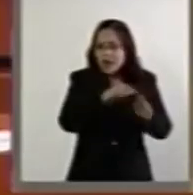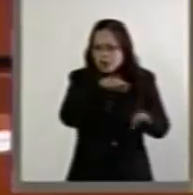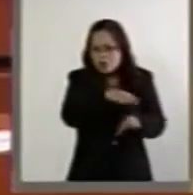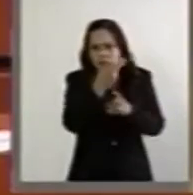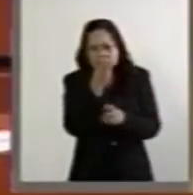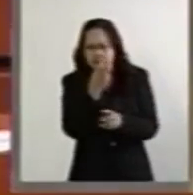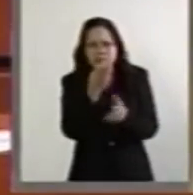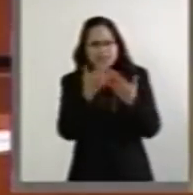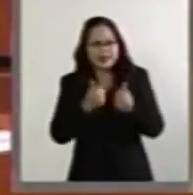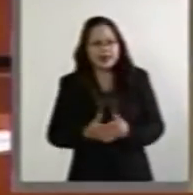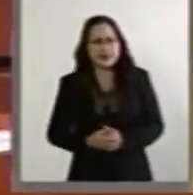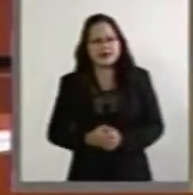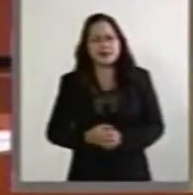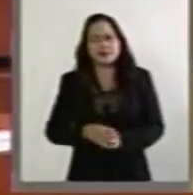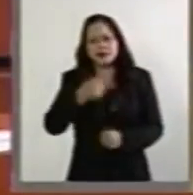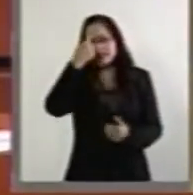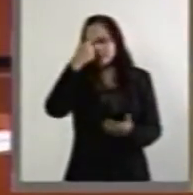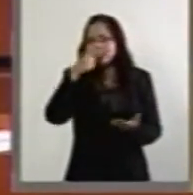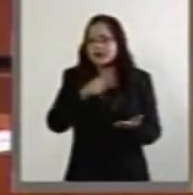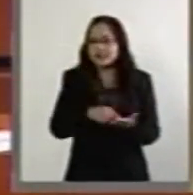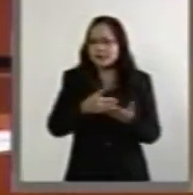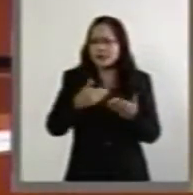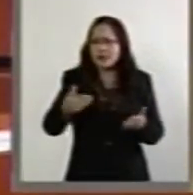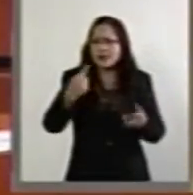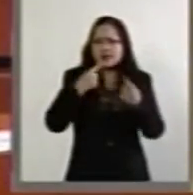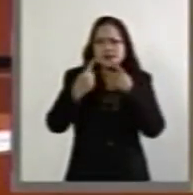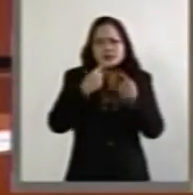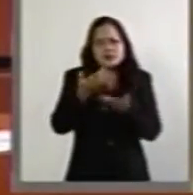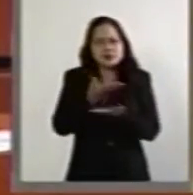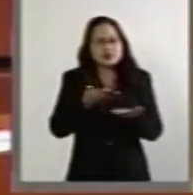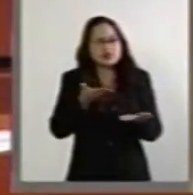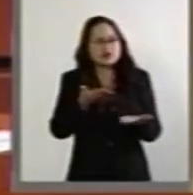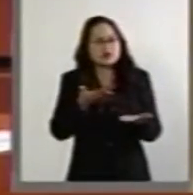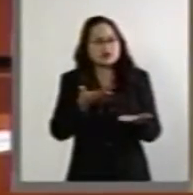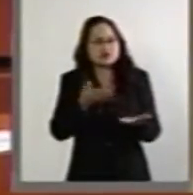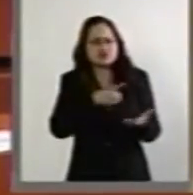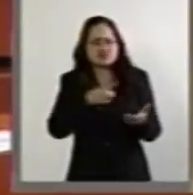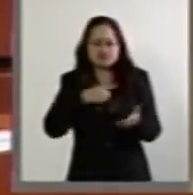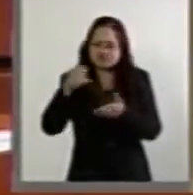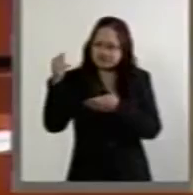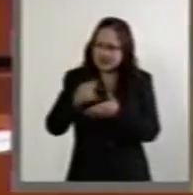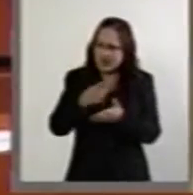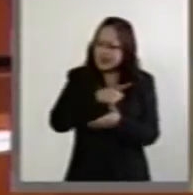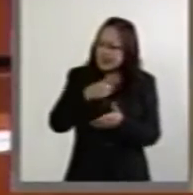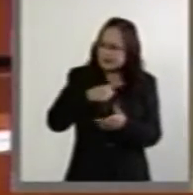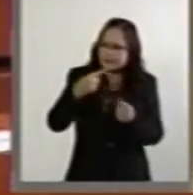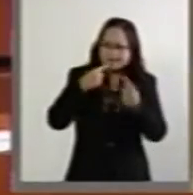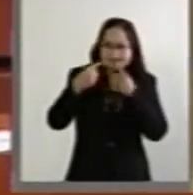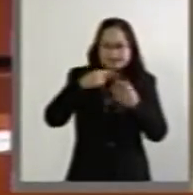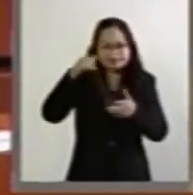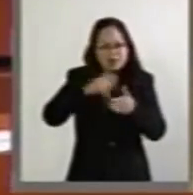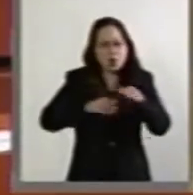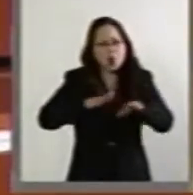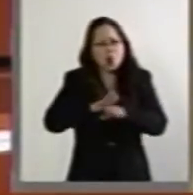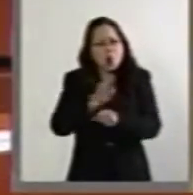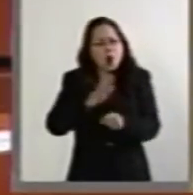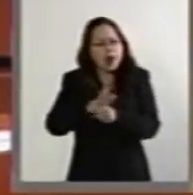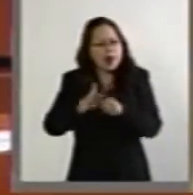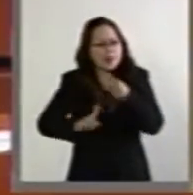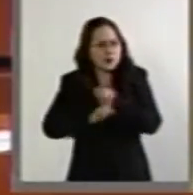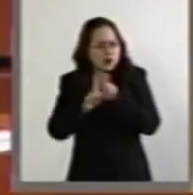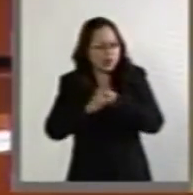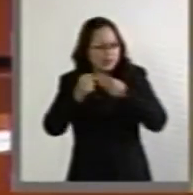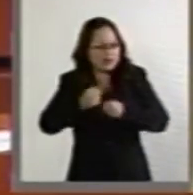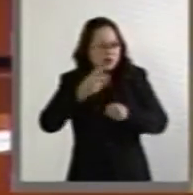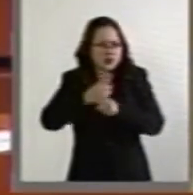Me parece que esta discusión tiene que ir al fondo. Discutamos el problema de seguridad pública